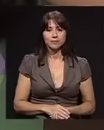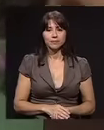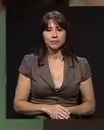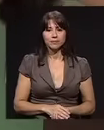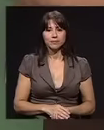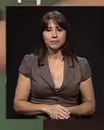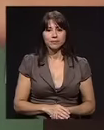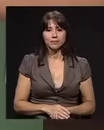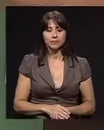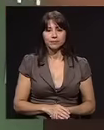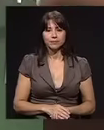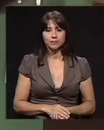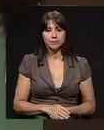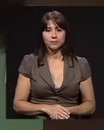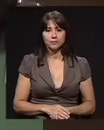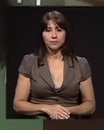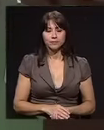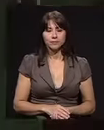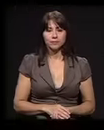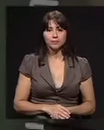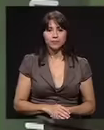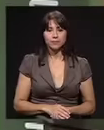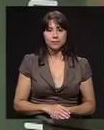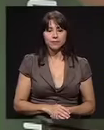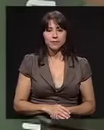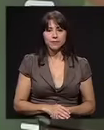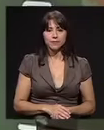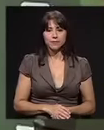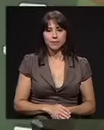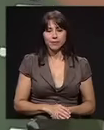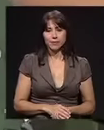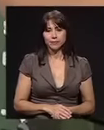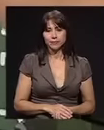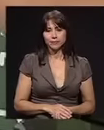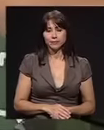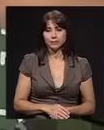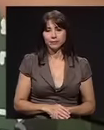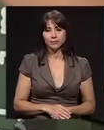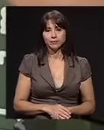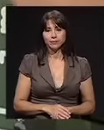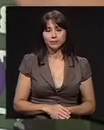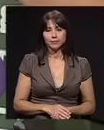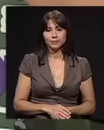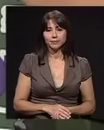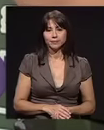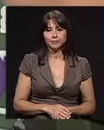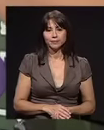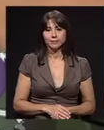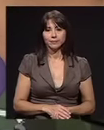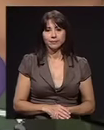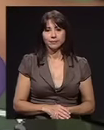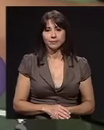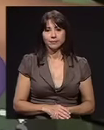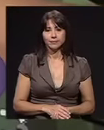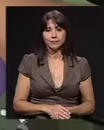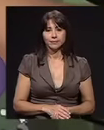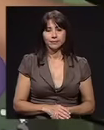y hacerse una cola. Luego simplemente se enrolla el cabello